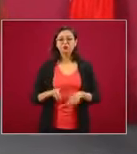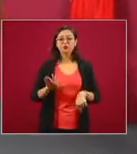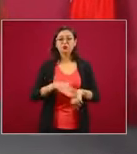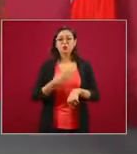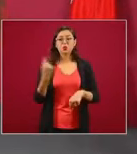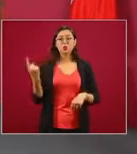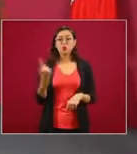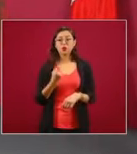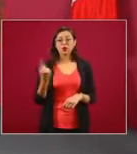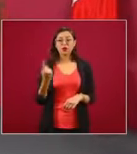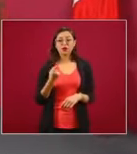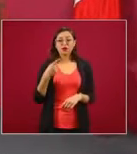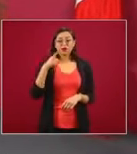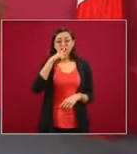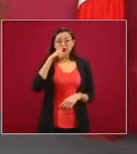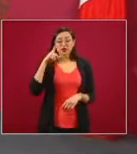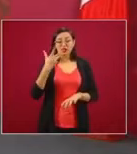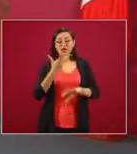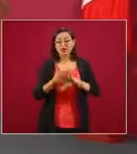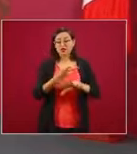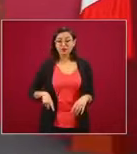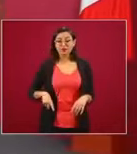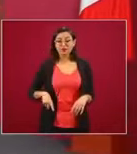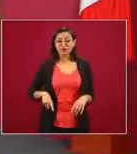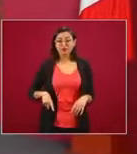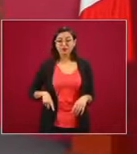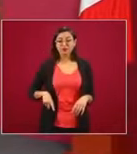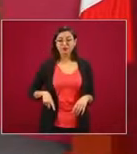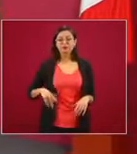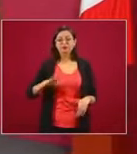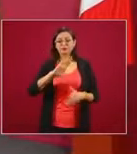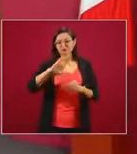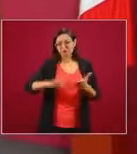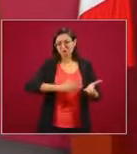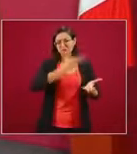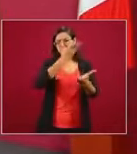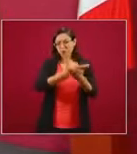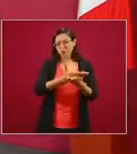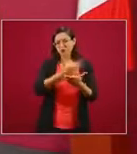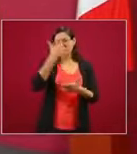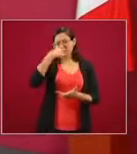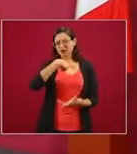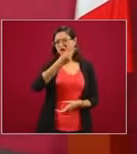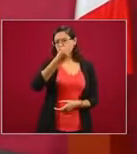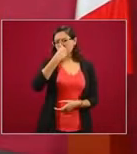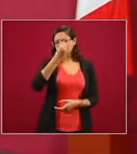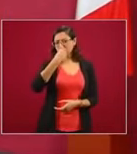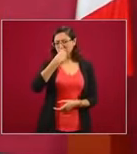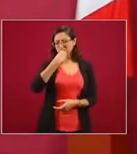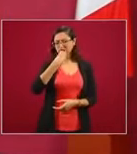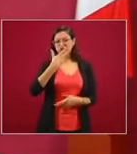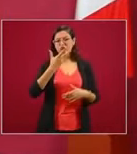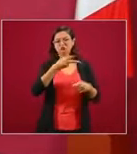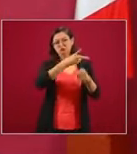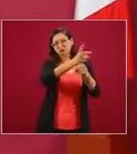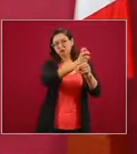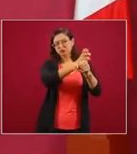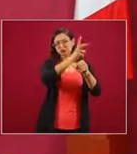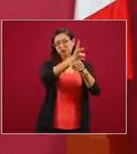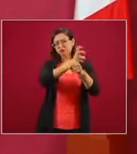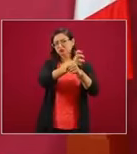los integrantes del gobierno de Estados Unidos, propusieron esto, van a ir de parte, ellos